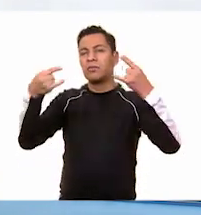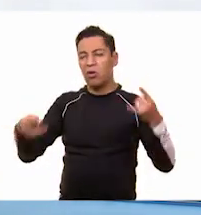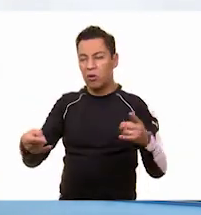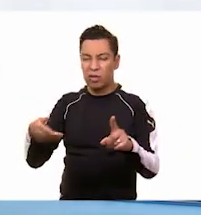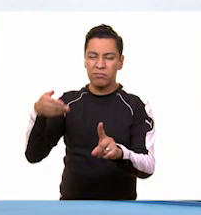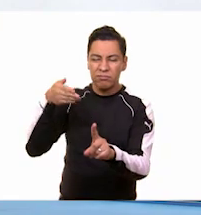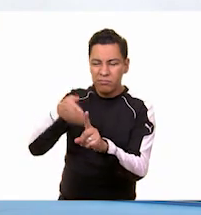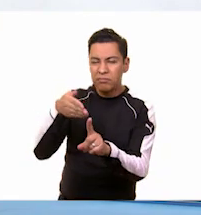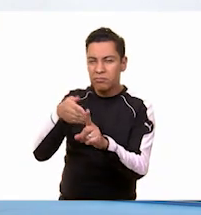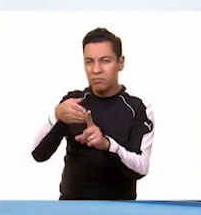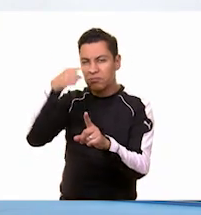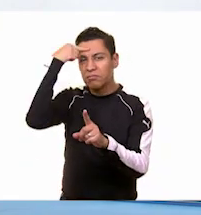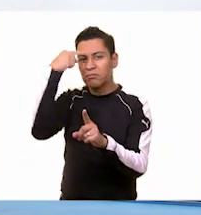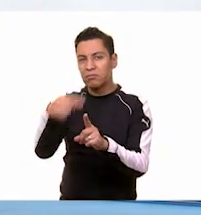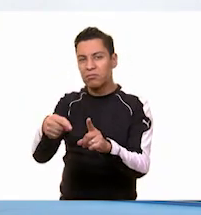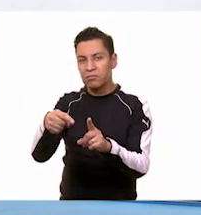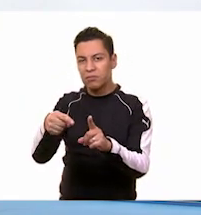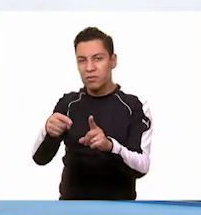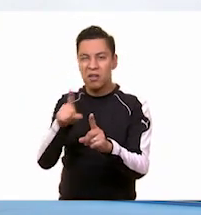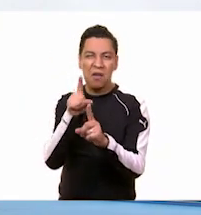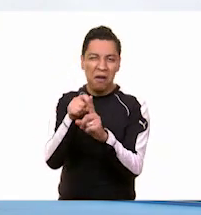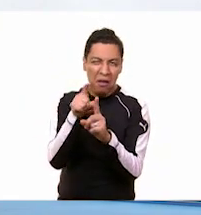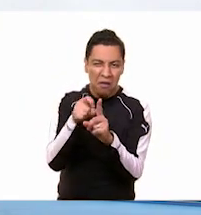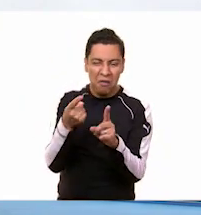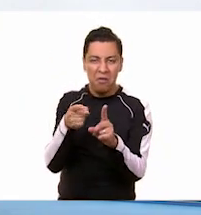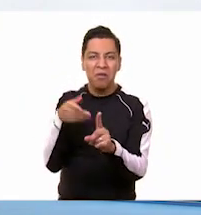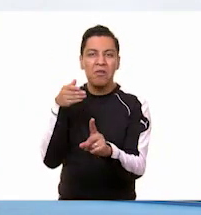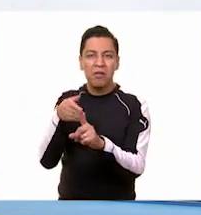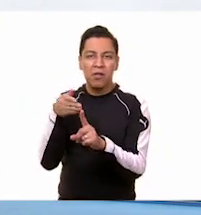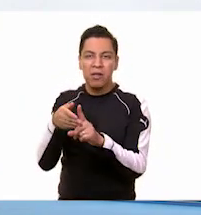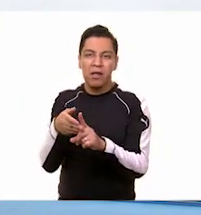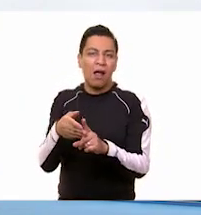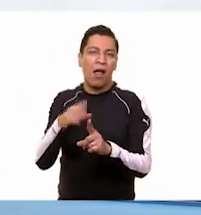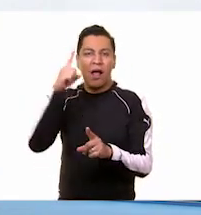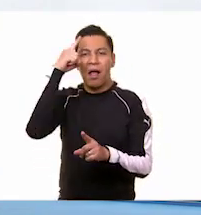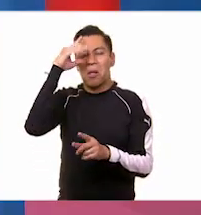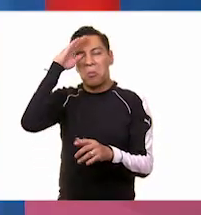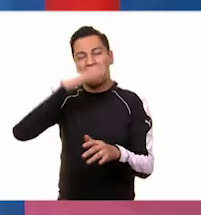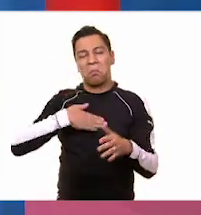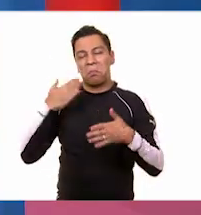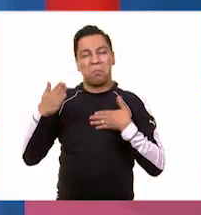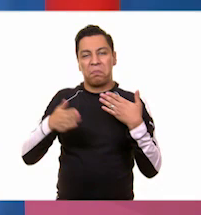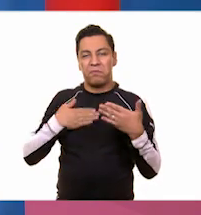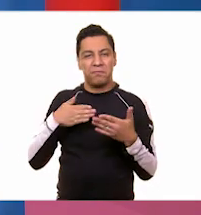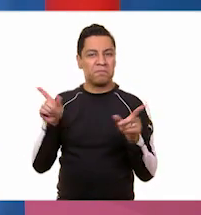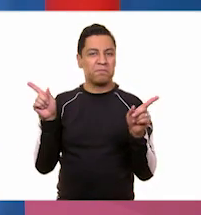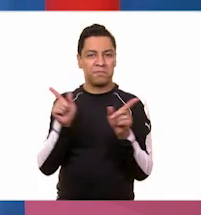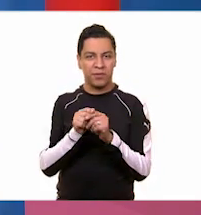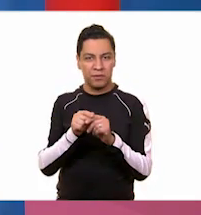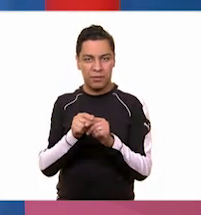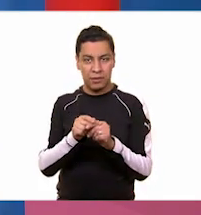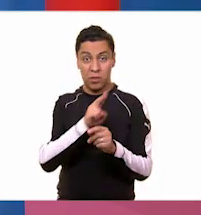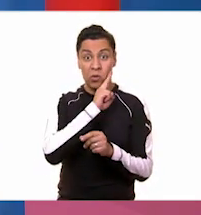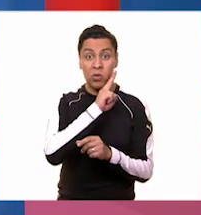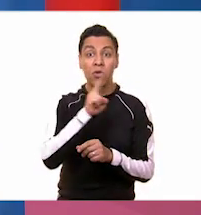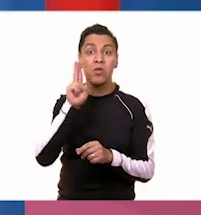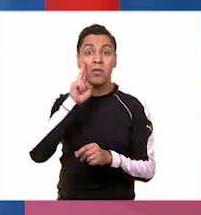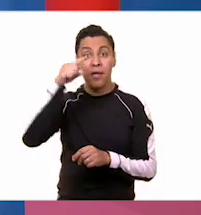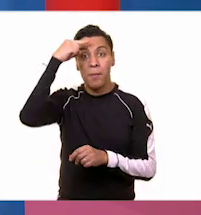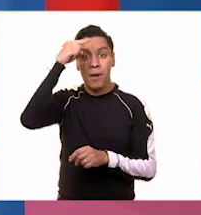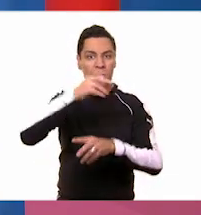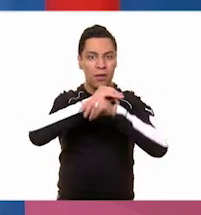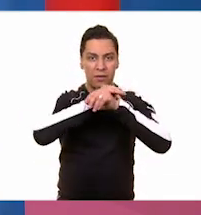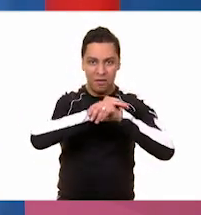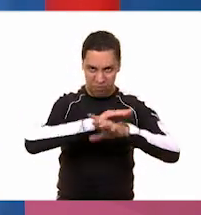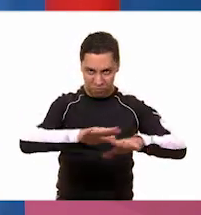informar, mientras que el cuento tiene el propósito de entretener. Sí, eso sí me queda claro, maestro. Veo que cada